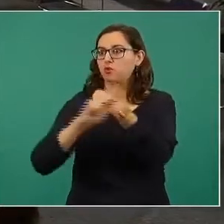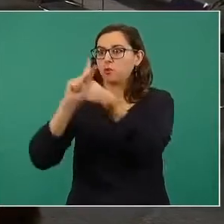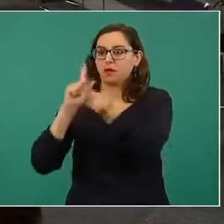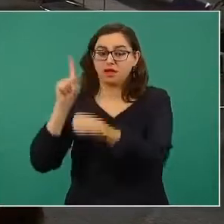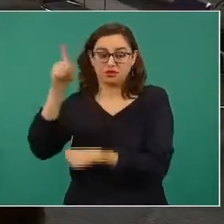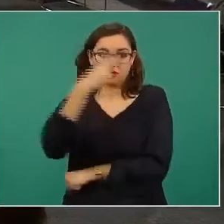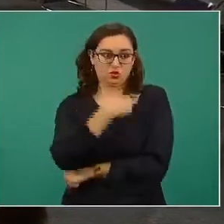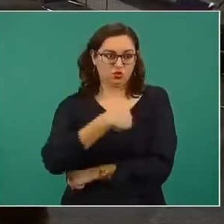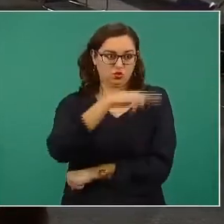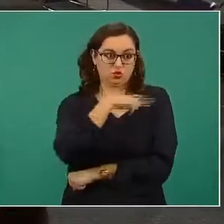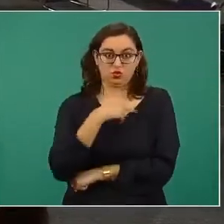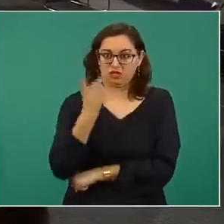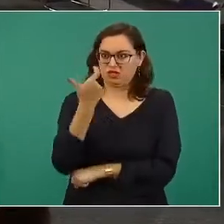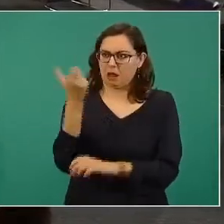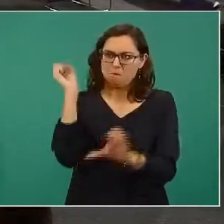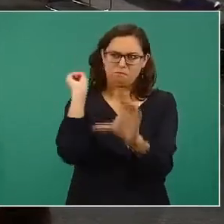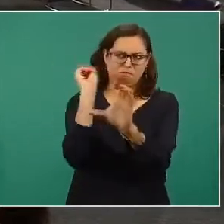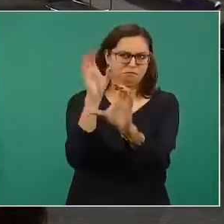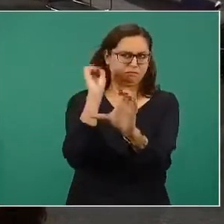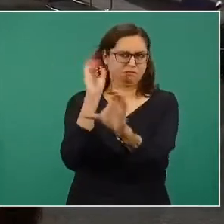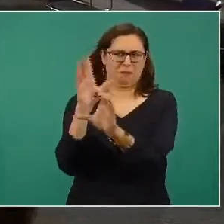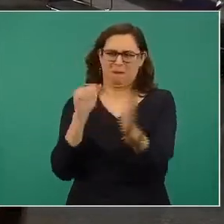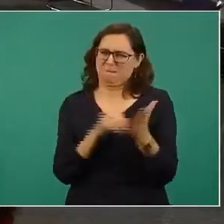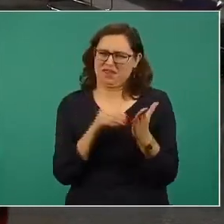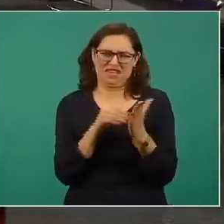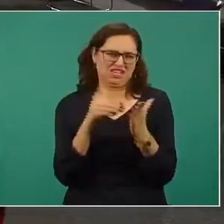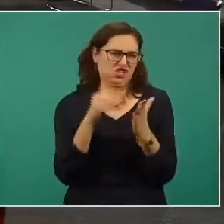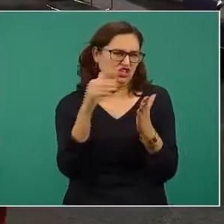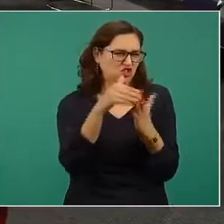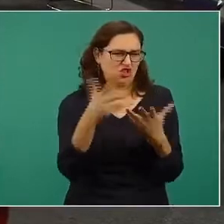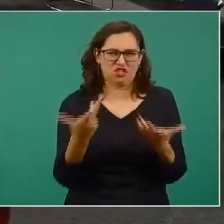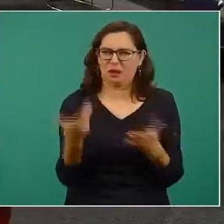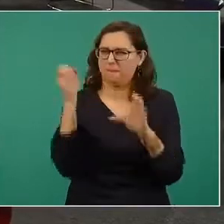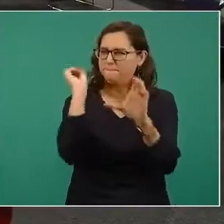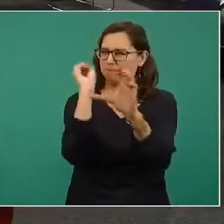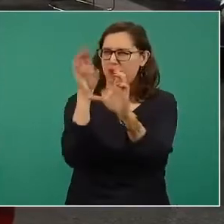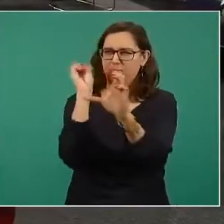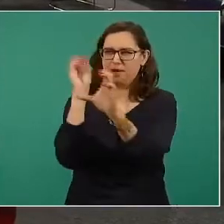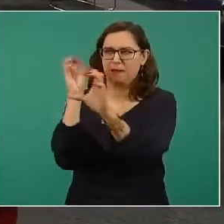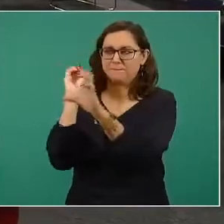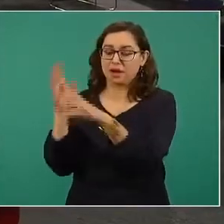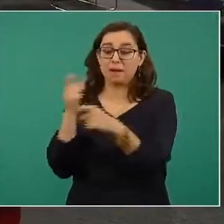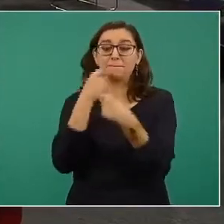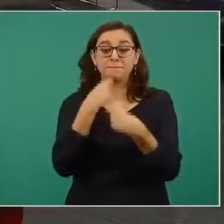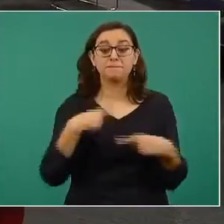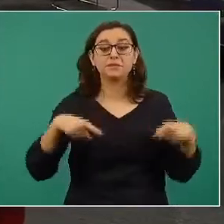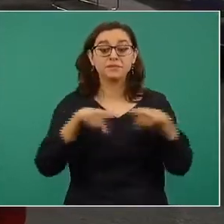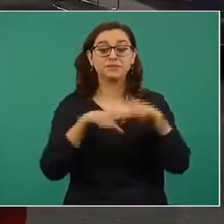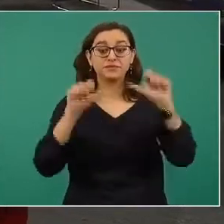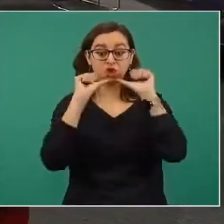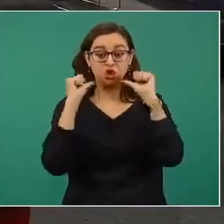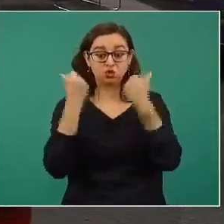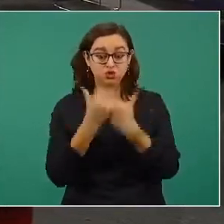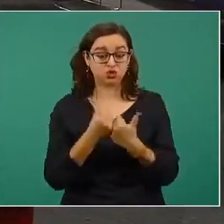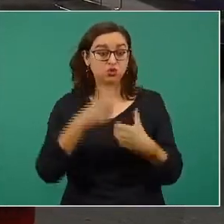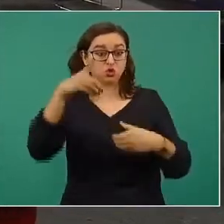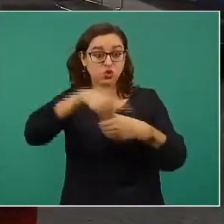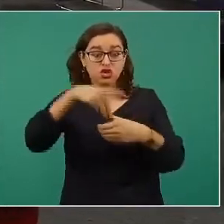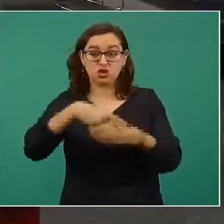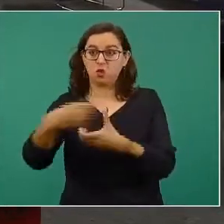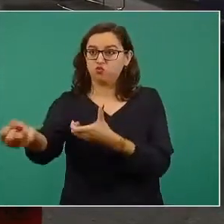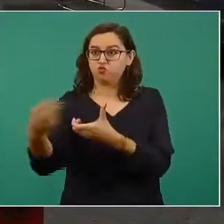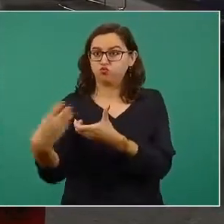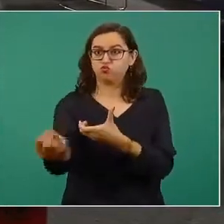a Suiza, ha transferido de su patrimonio que ha conseguido donaciones